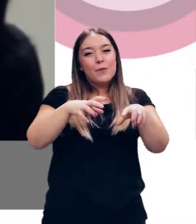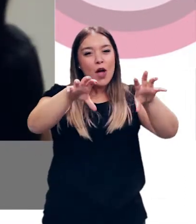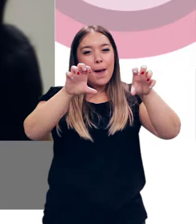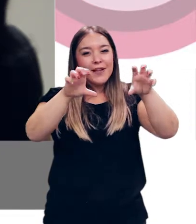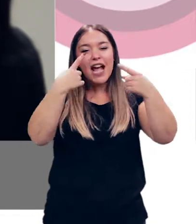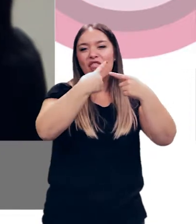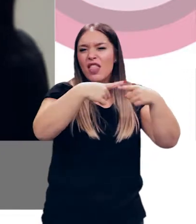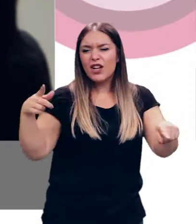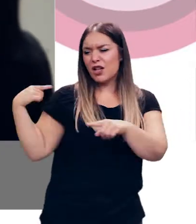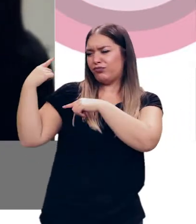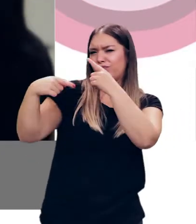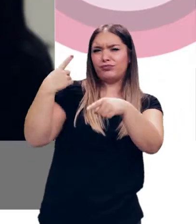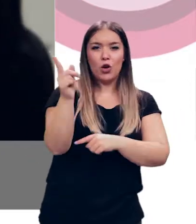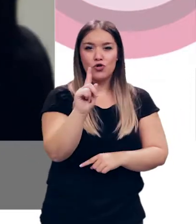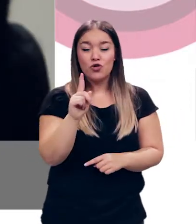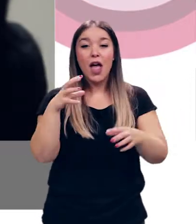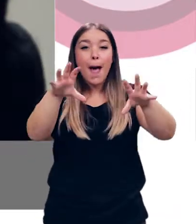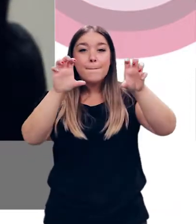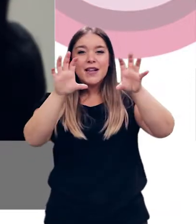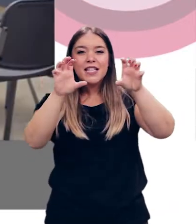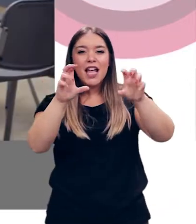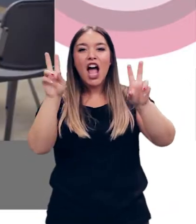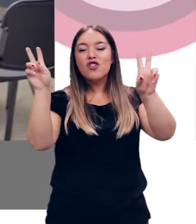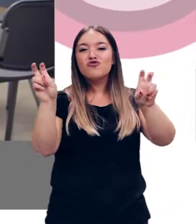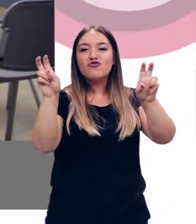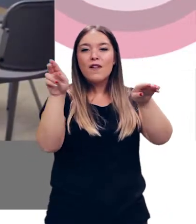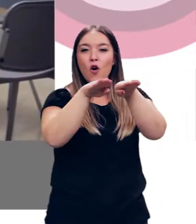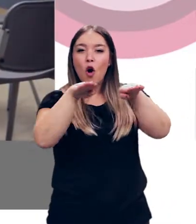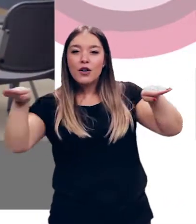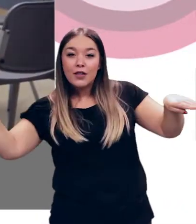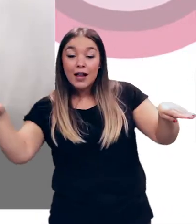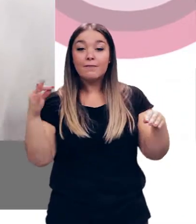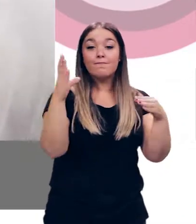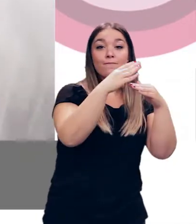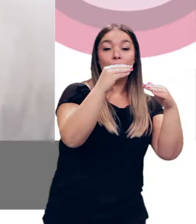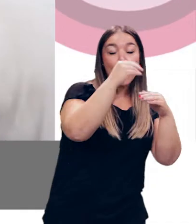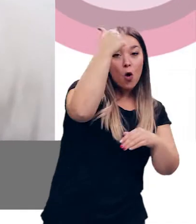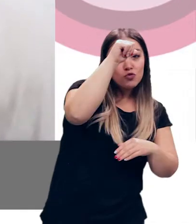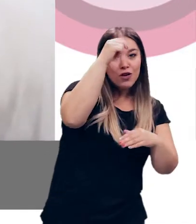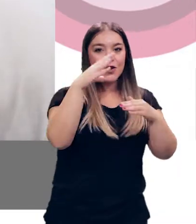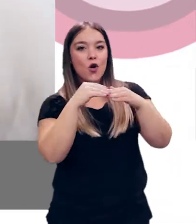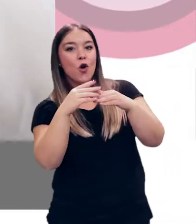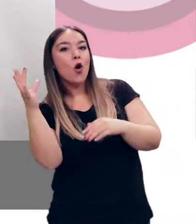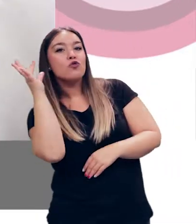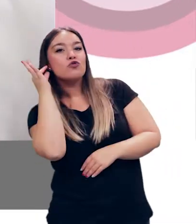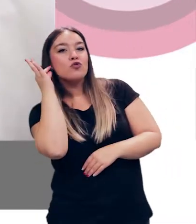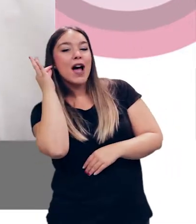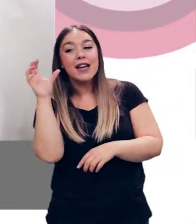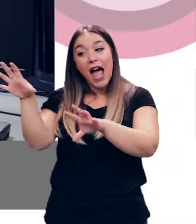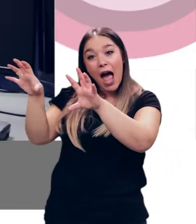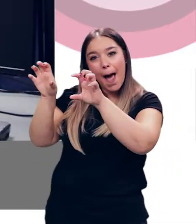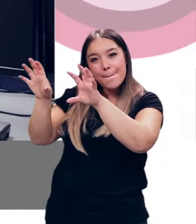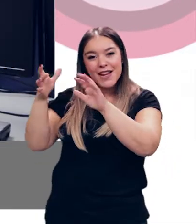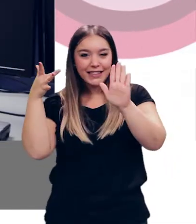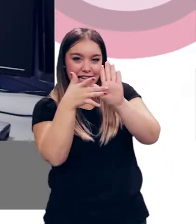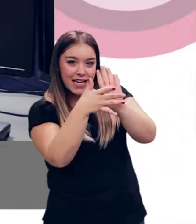al tradicional de las aulas, un aprendizaje horizontal en el que unos usuarios y una usuaria aprendan de los que tienen al lado.